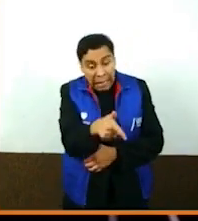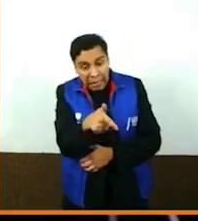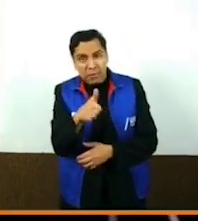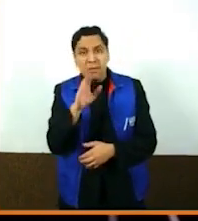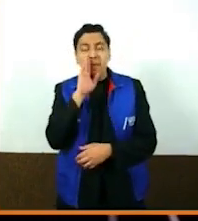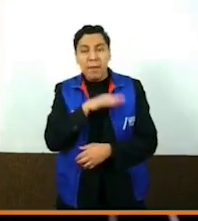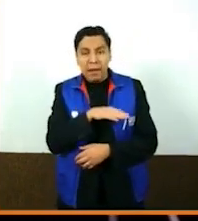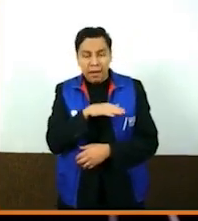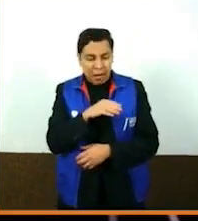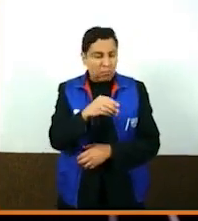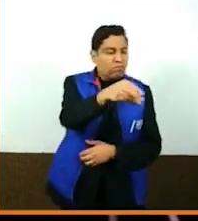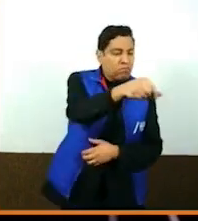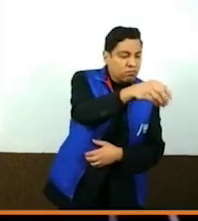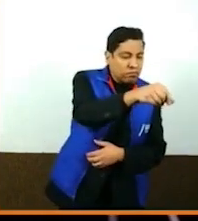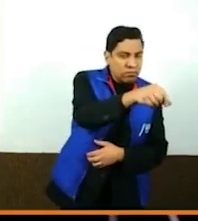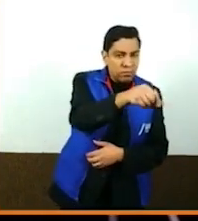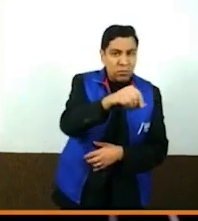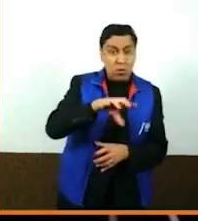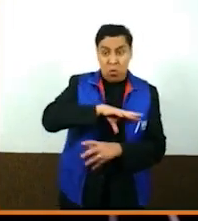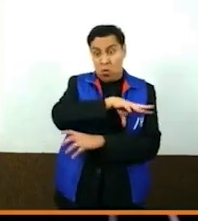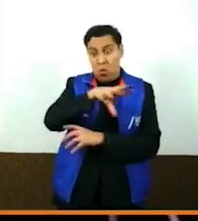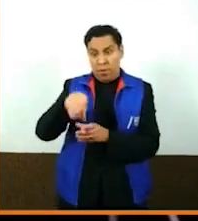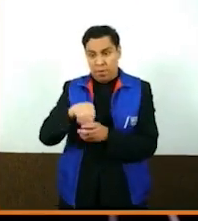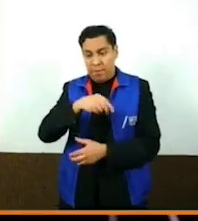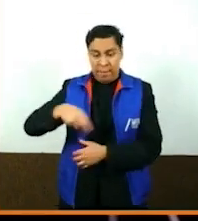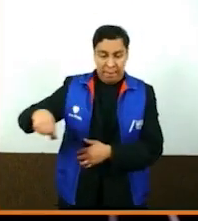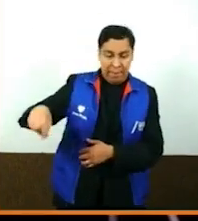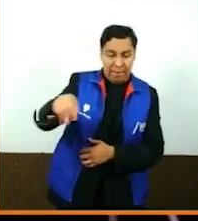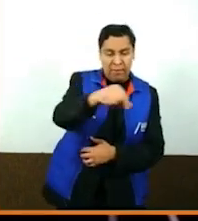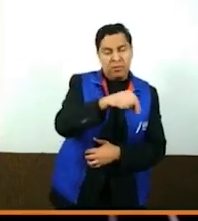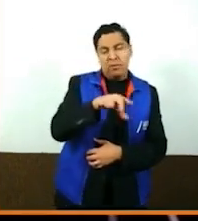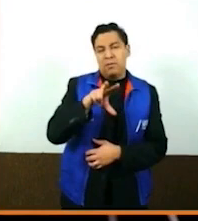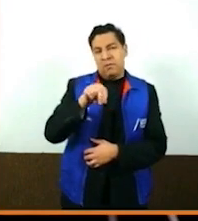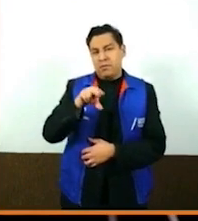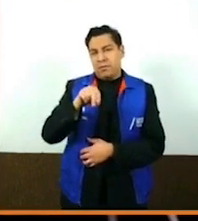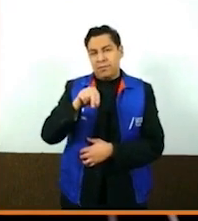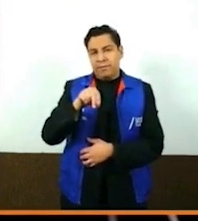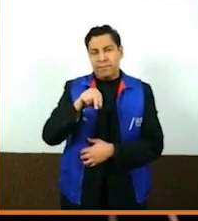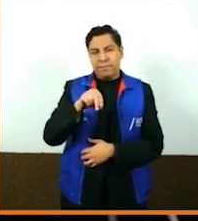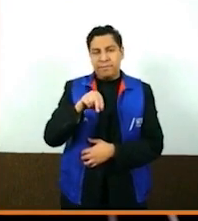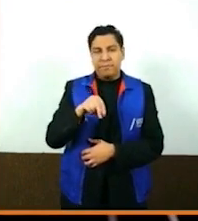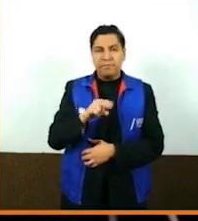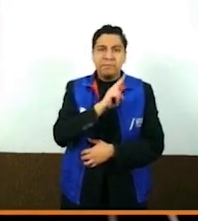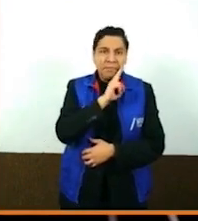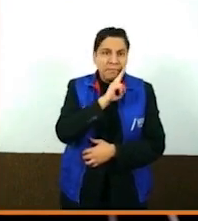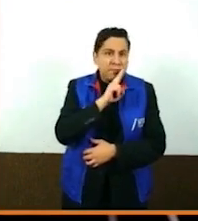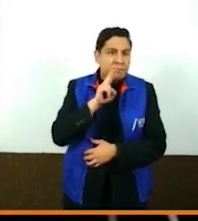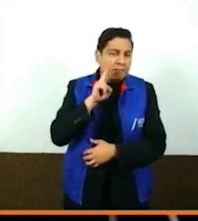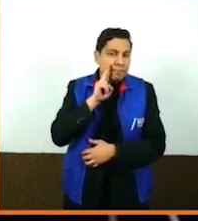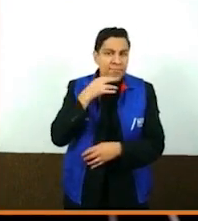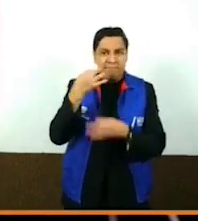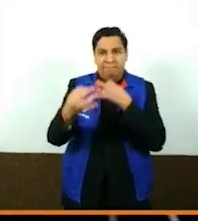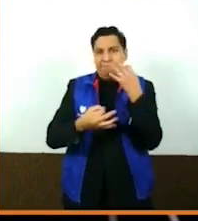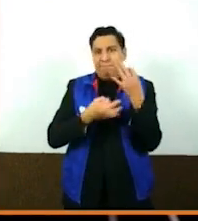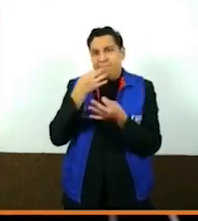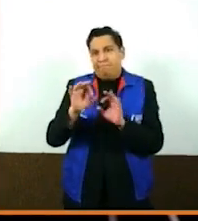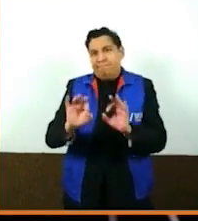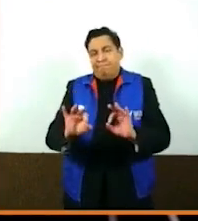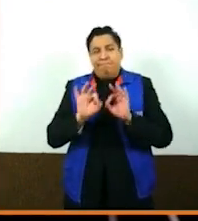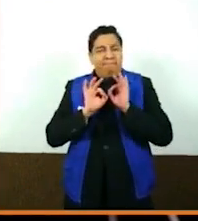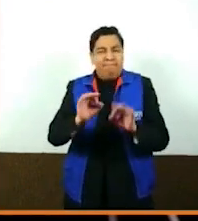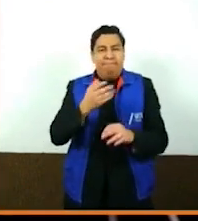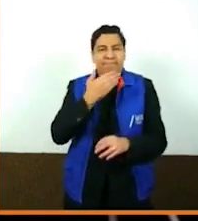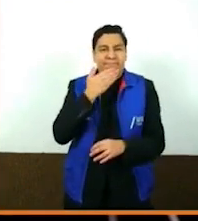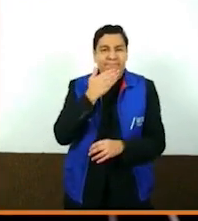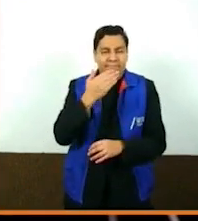necesita. Todo eso son buenas noticias para el agricultor, pero también son excelentes noticias para la sustentabilidad,